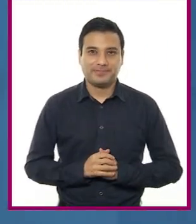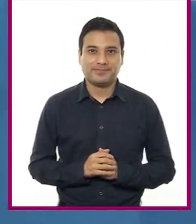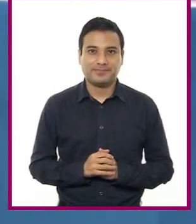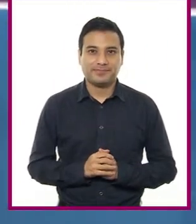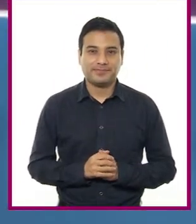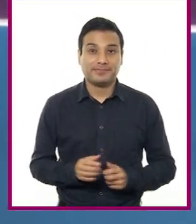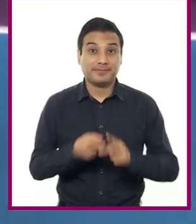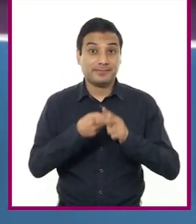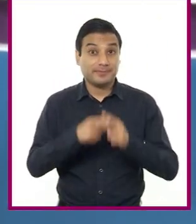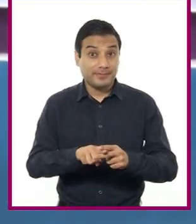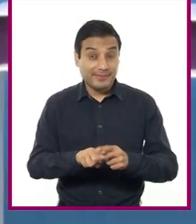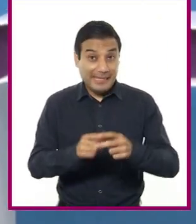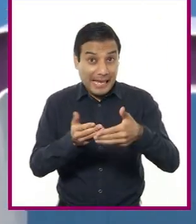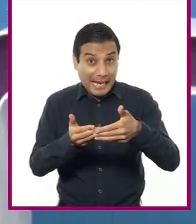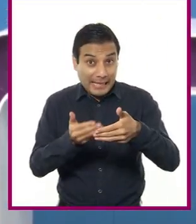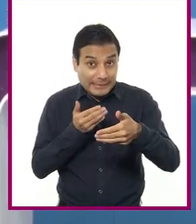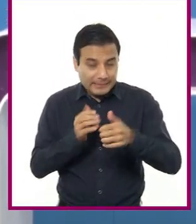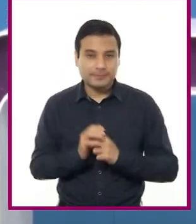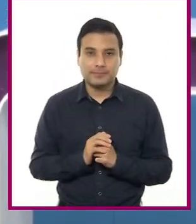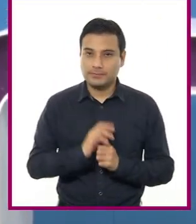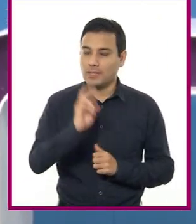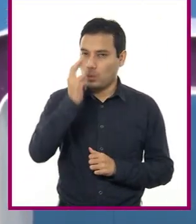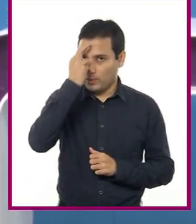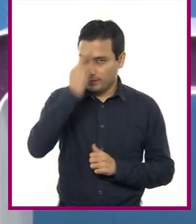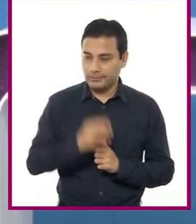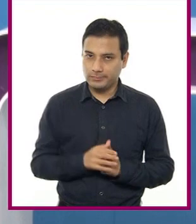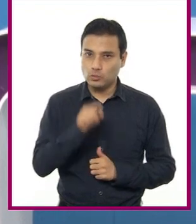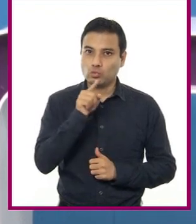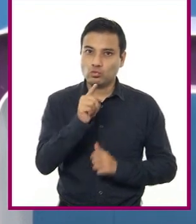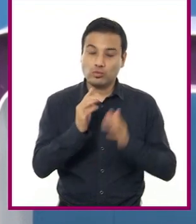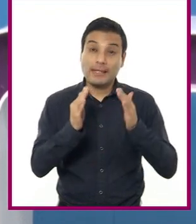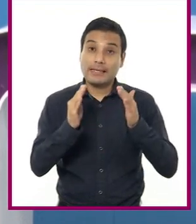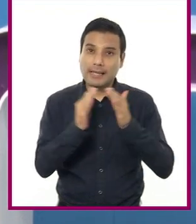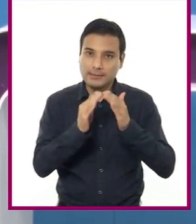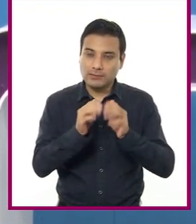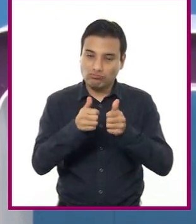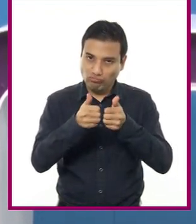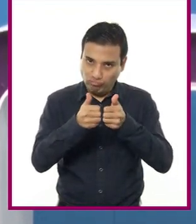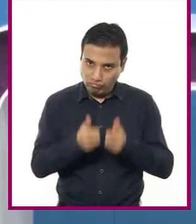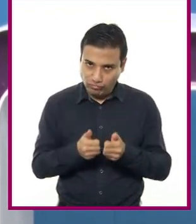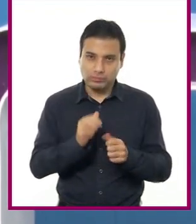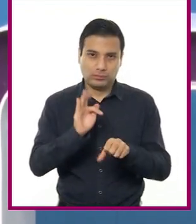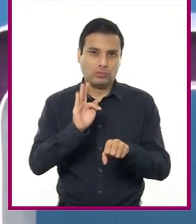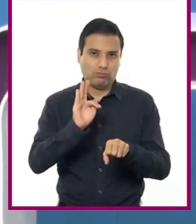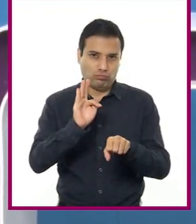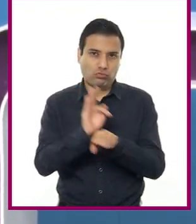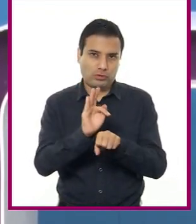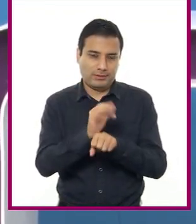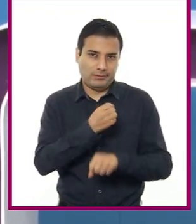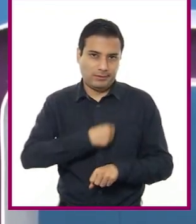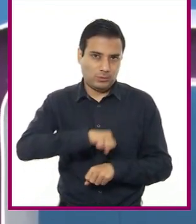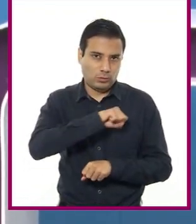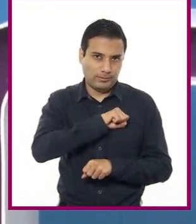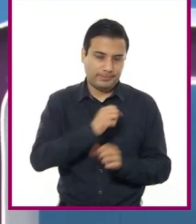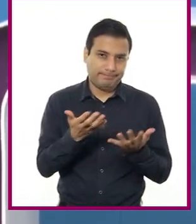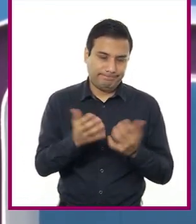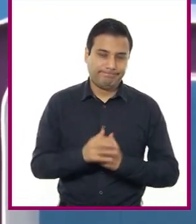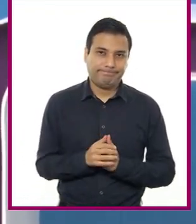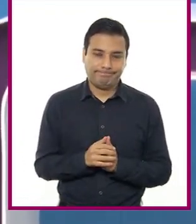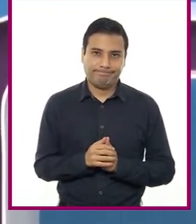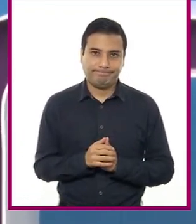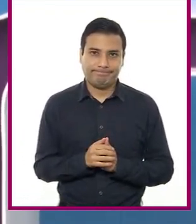empezar, les recordamos que el mantenerse en casa les protege y protege a las y los demás. Continúen